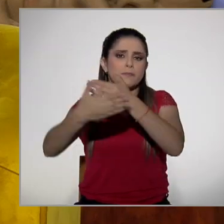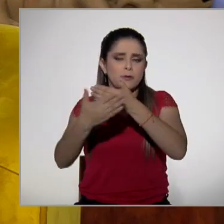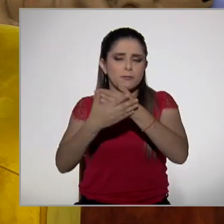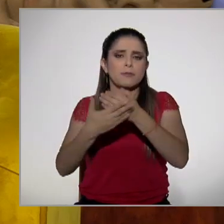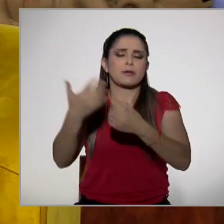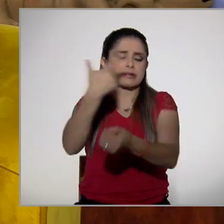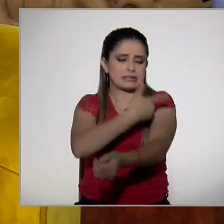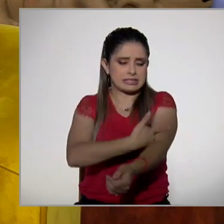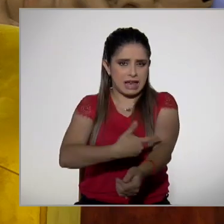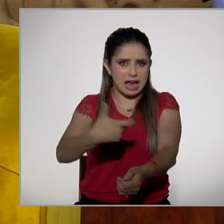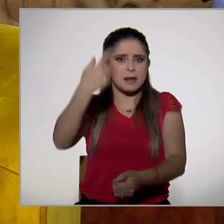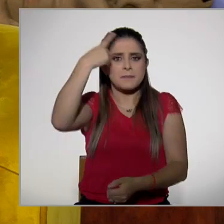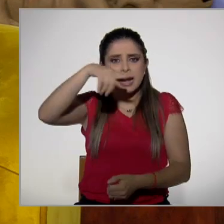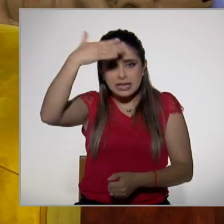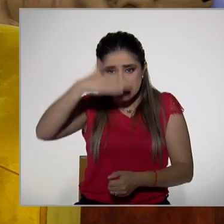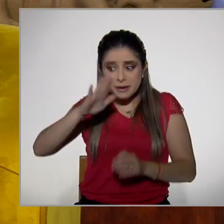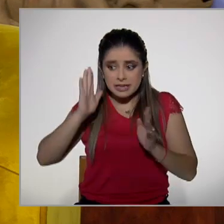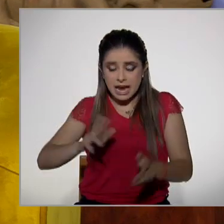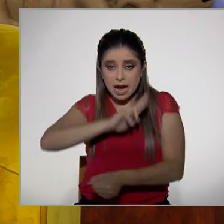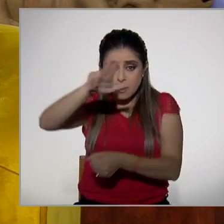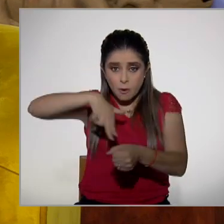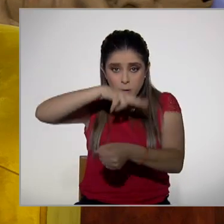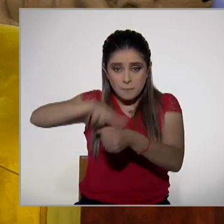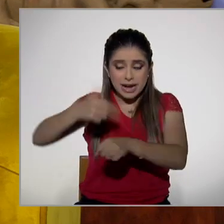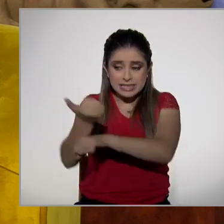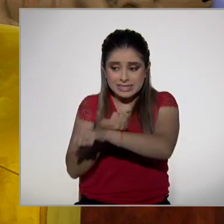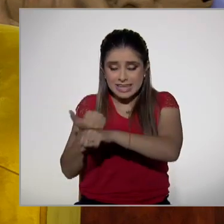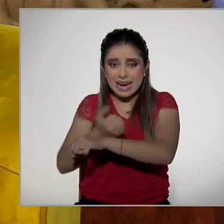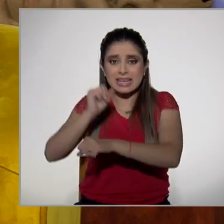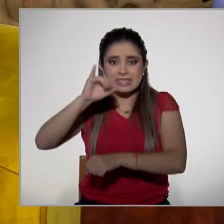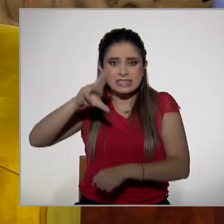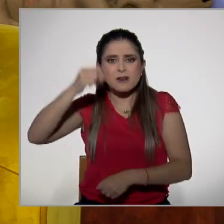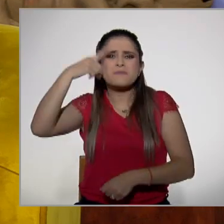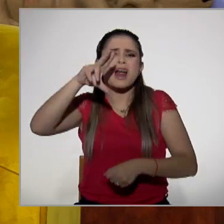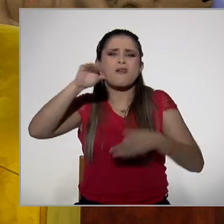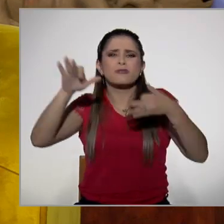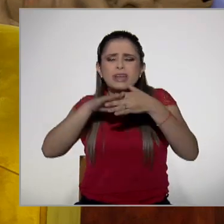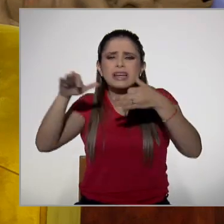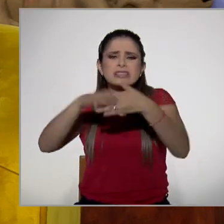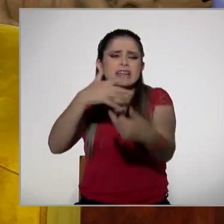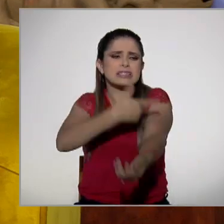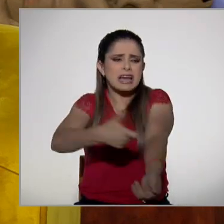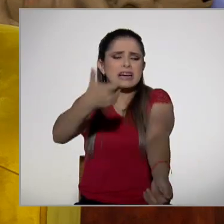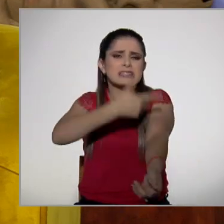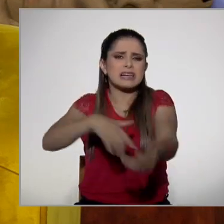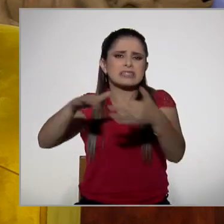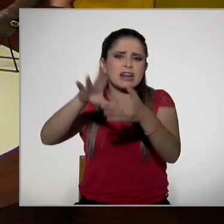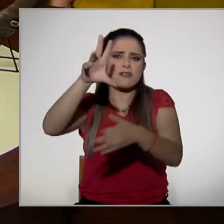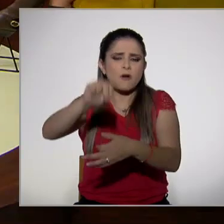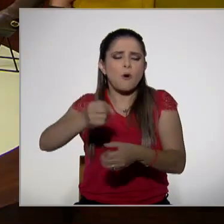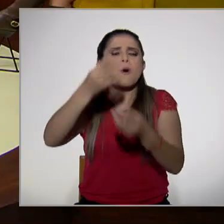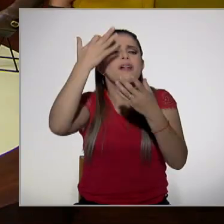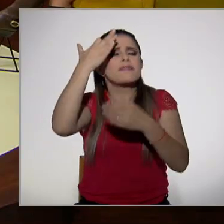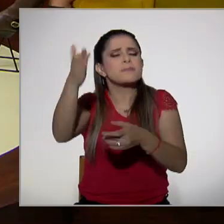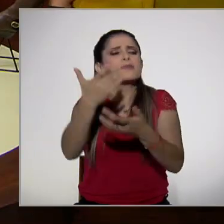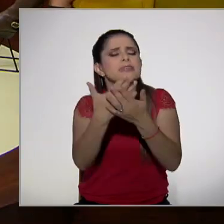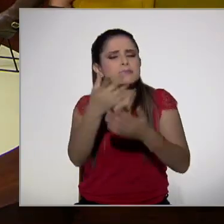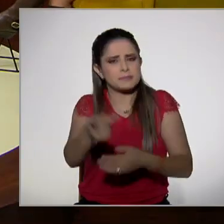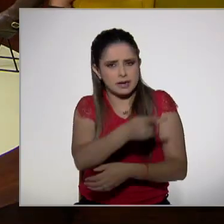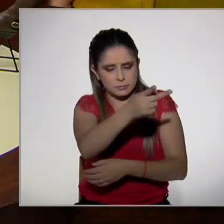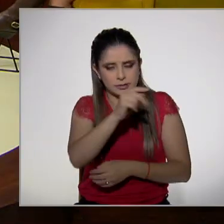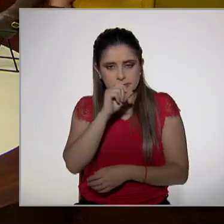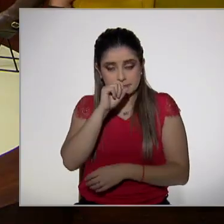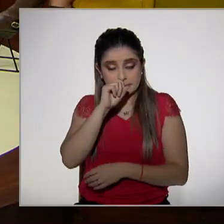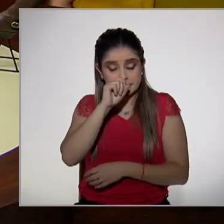para saber si ya estoy normal para no estar me sacando sangre cada rato al momento perfecto nos vamos a tomar donde nos quedamos